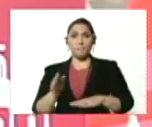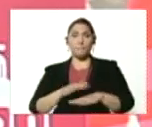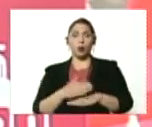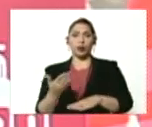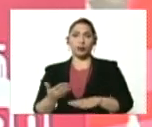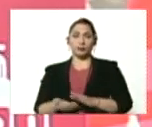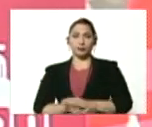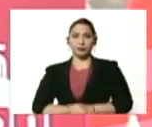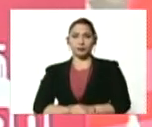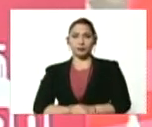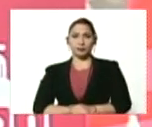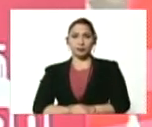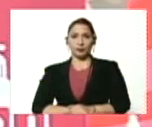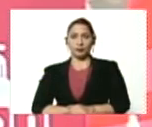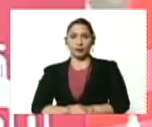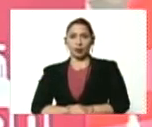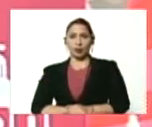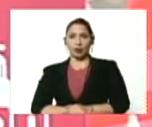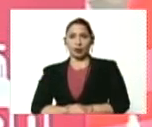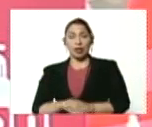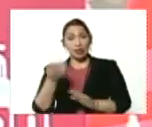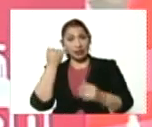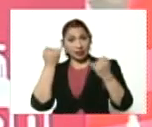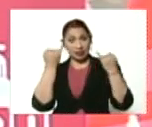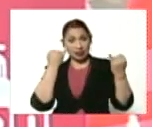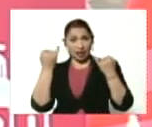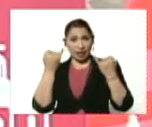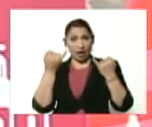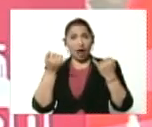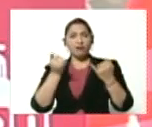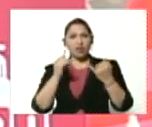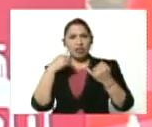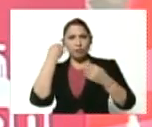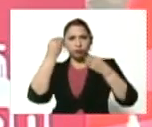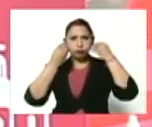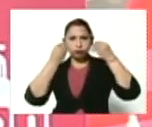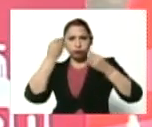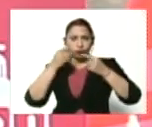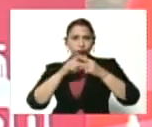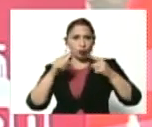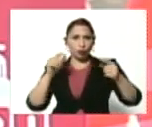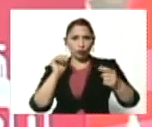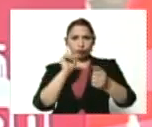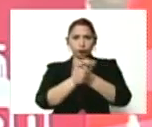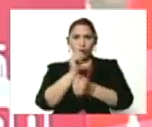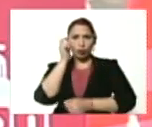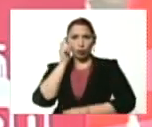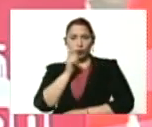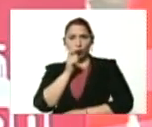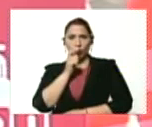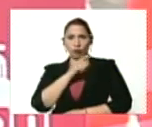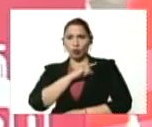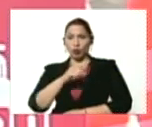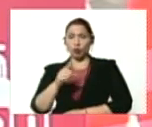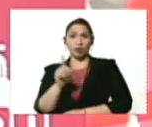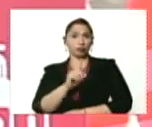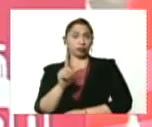el traidor de Christopher Figuera estaba en el complot, a otros de los detenidos. Y Leopoldo López dio la orden de que no fuera